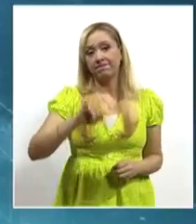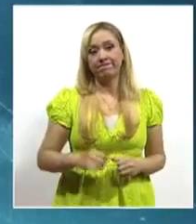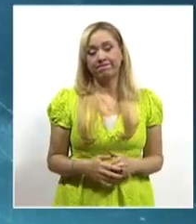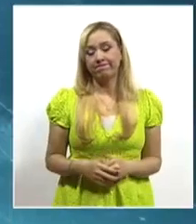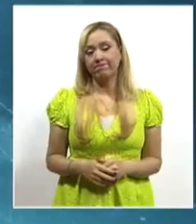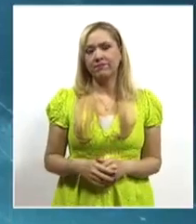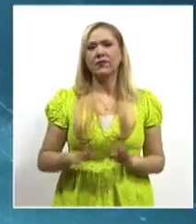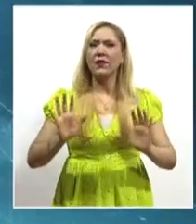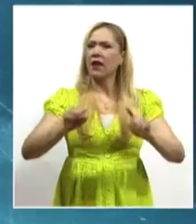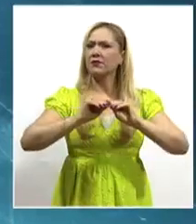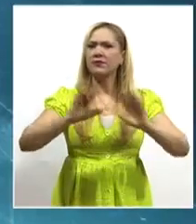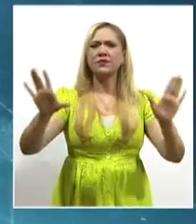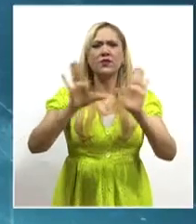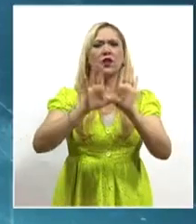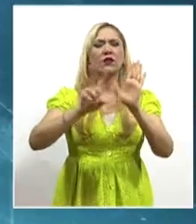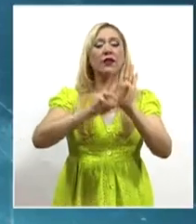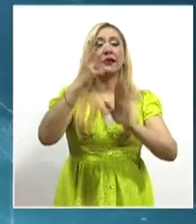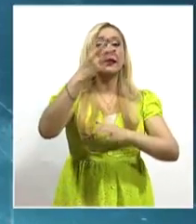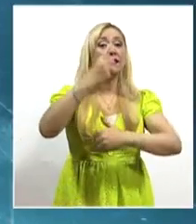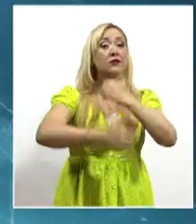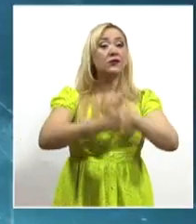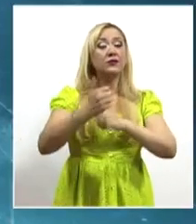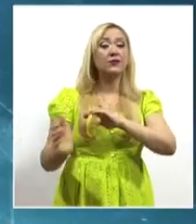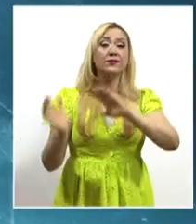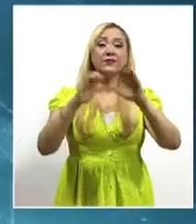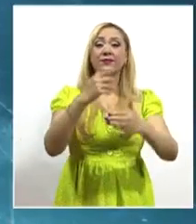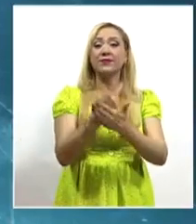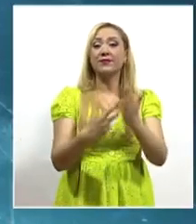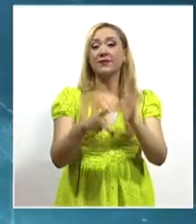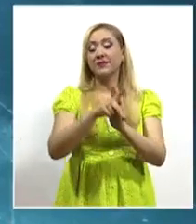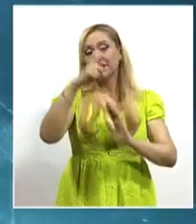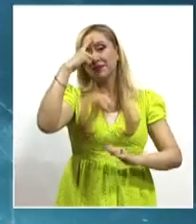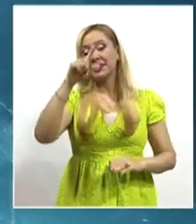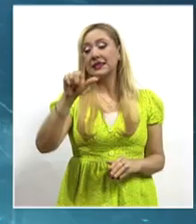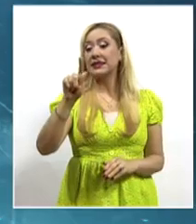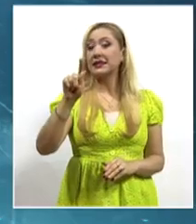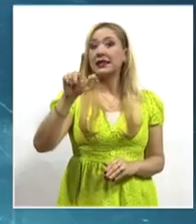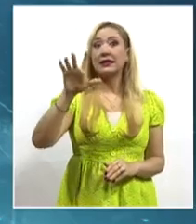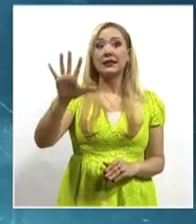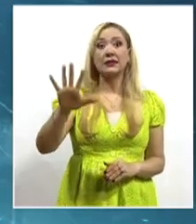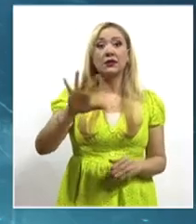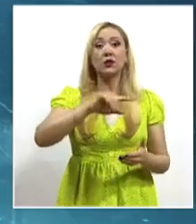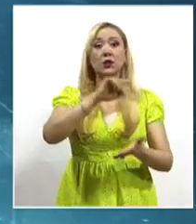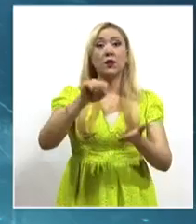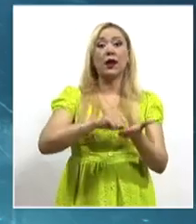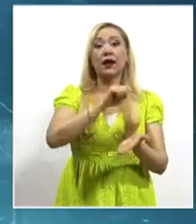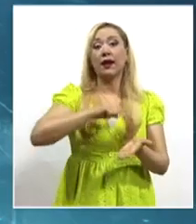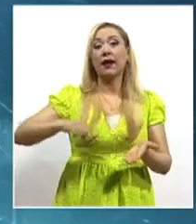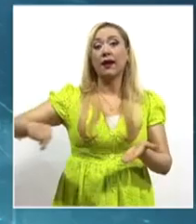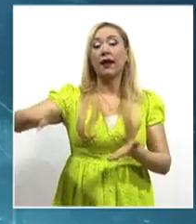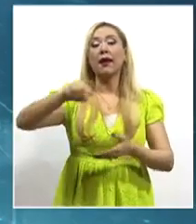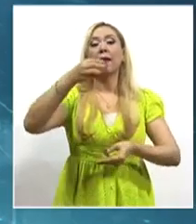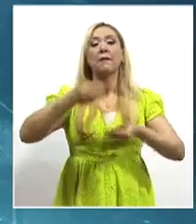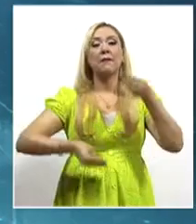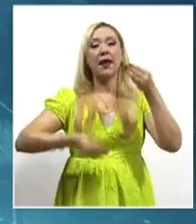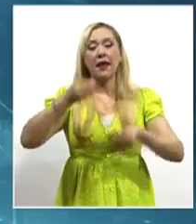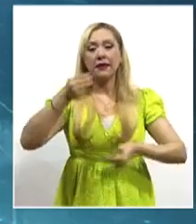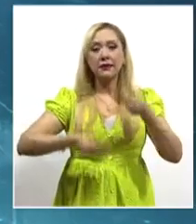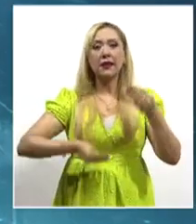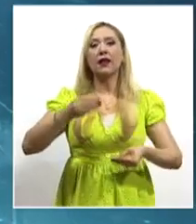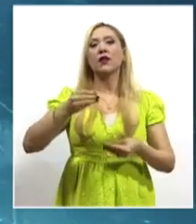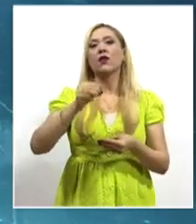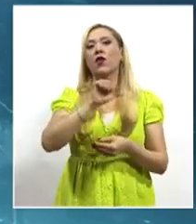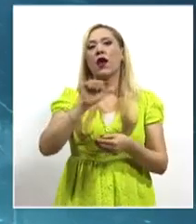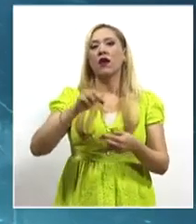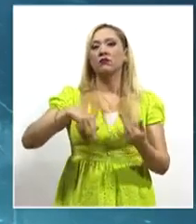Lanzan convocatorias de 3 concursos de oposición para ocupar 75 plazas de magistradas y magistrados de circuito.